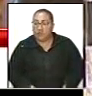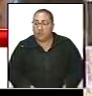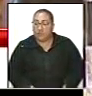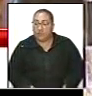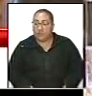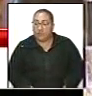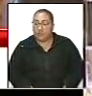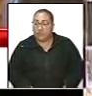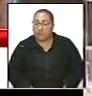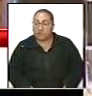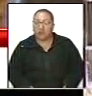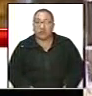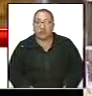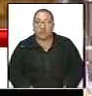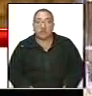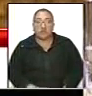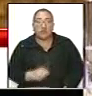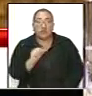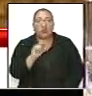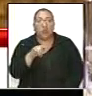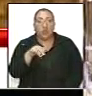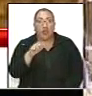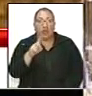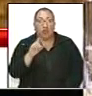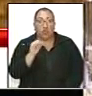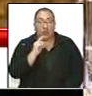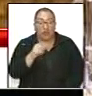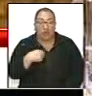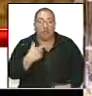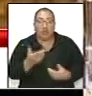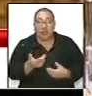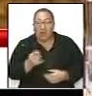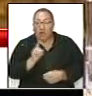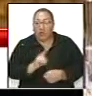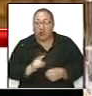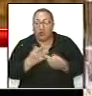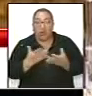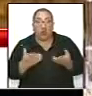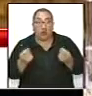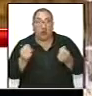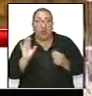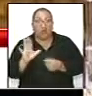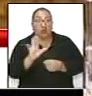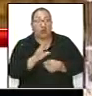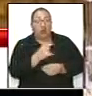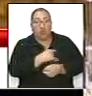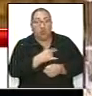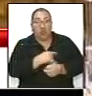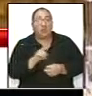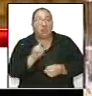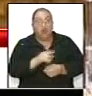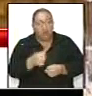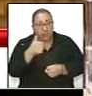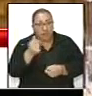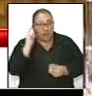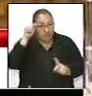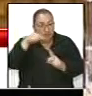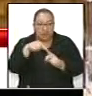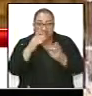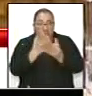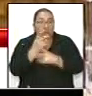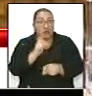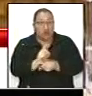tiempo, en SUNEDU tenemos también que vigilar que el uso de los recursos de las universidades se utilicen para fines